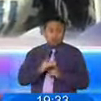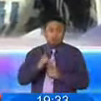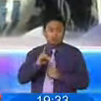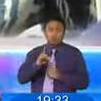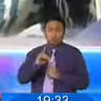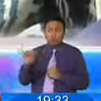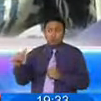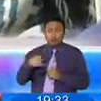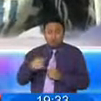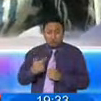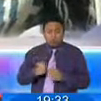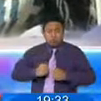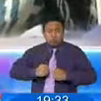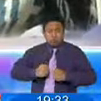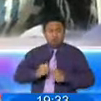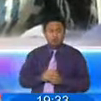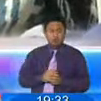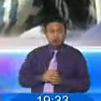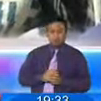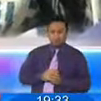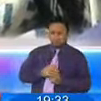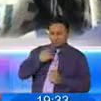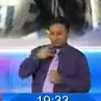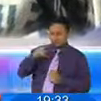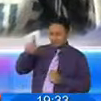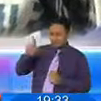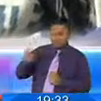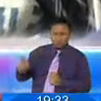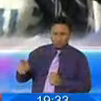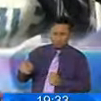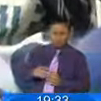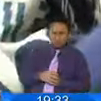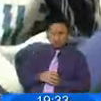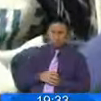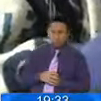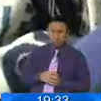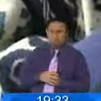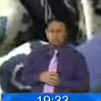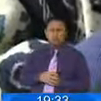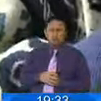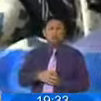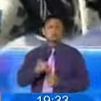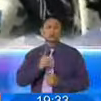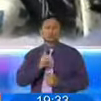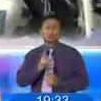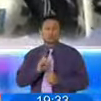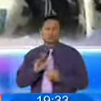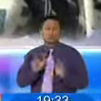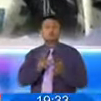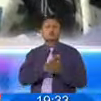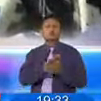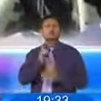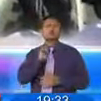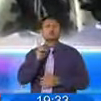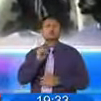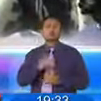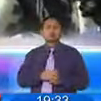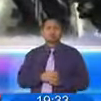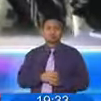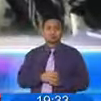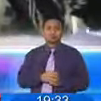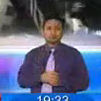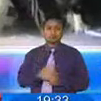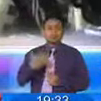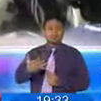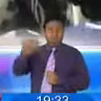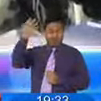yo. Entonces yo le decía, le preguntaba. No, dice mamá. No, porque la otra